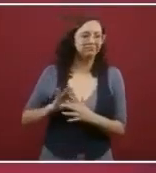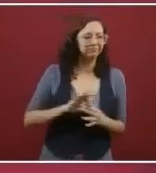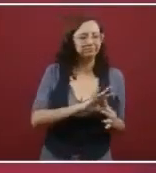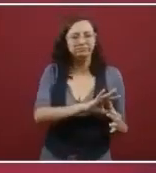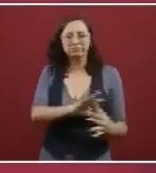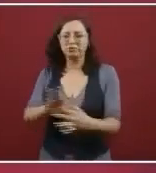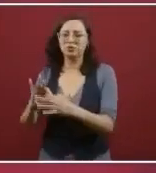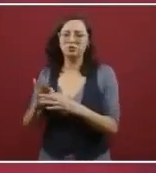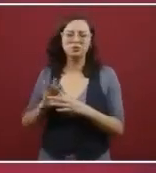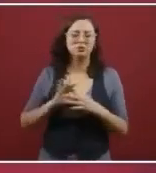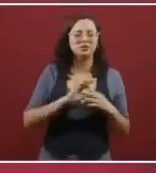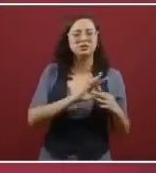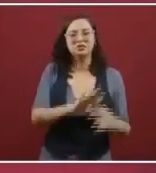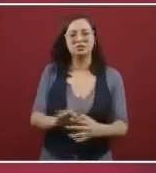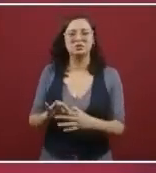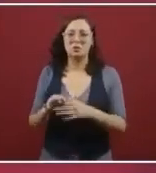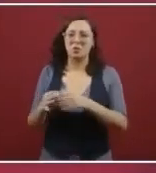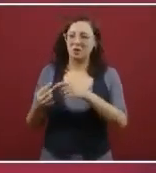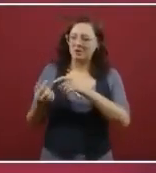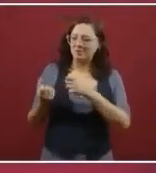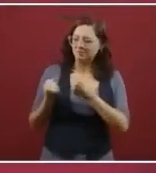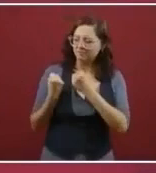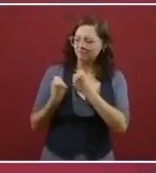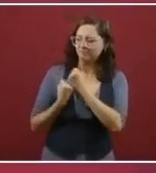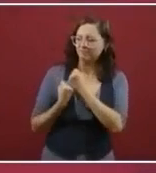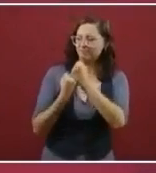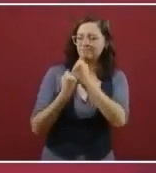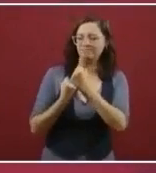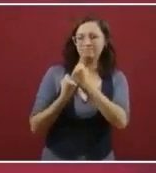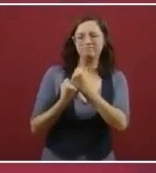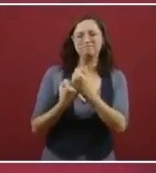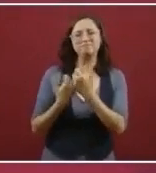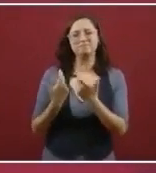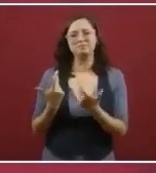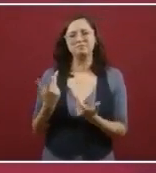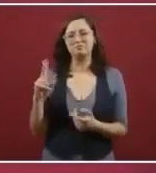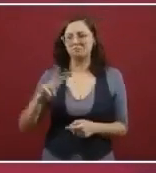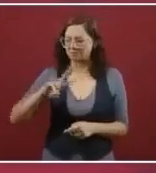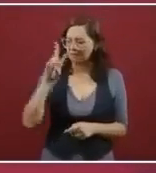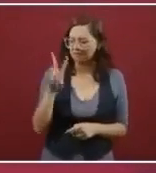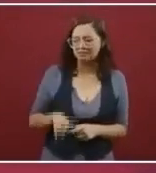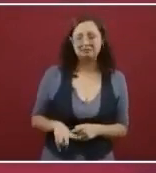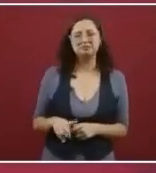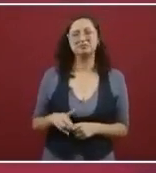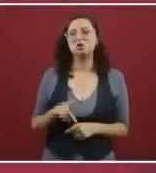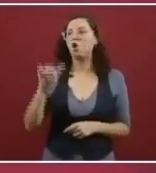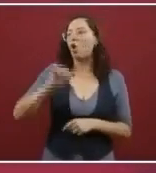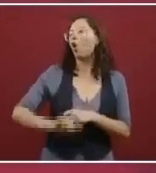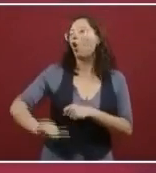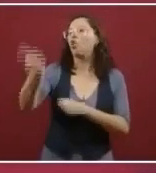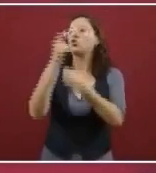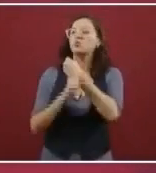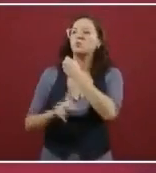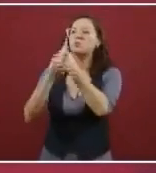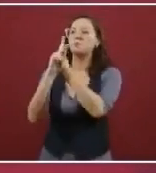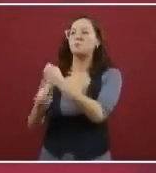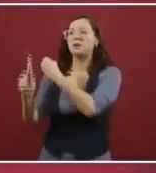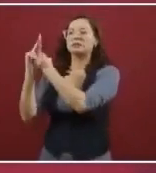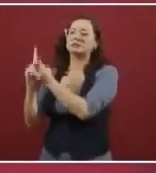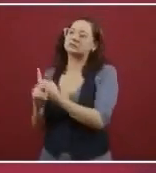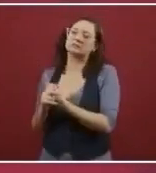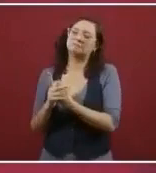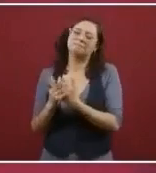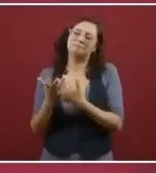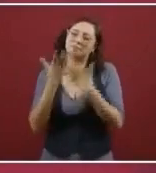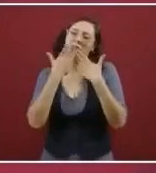muy afectiva, muy solidaria. No es lo que pasa en otros lugares, con todo respeto, en